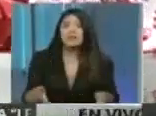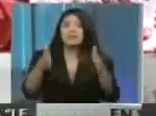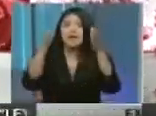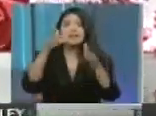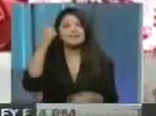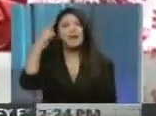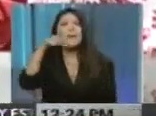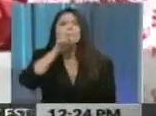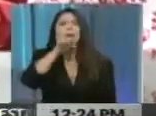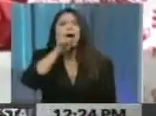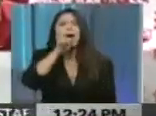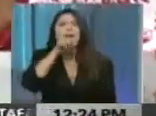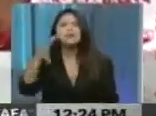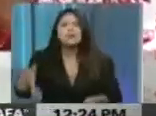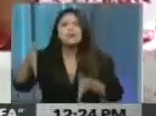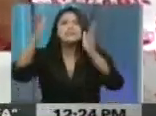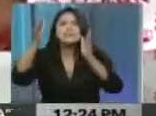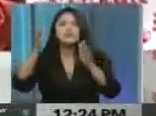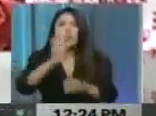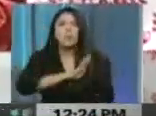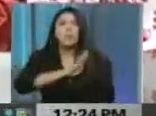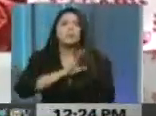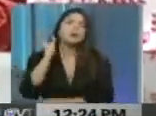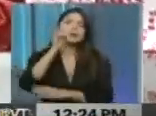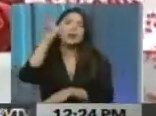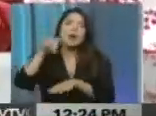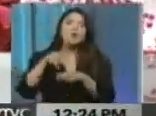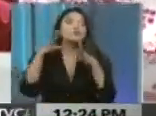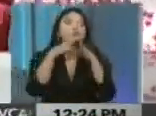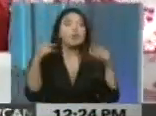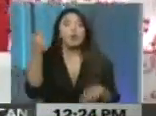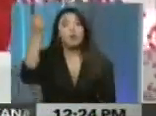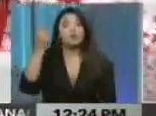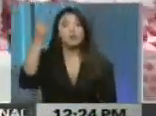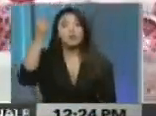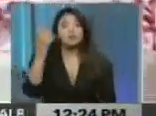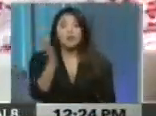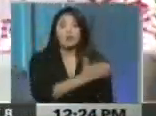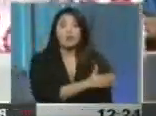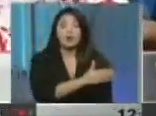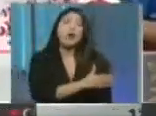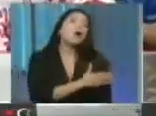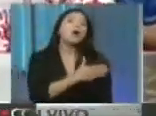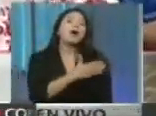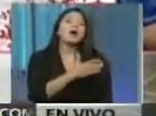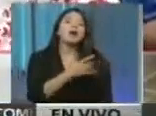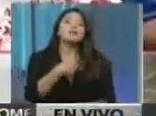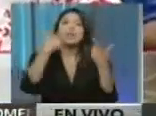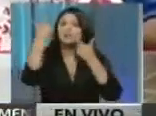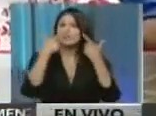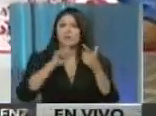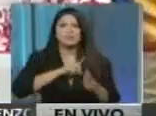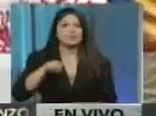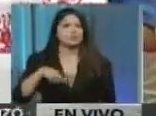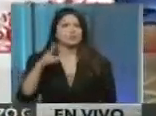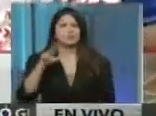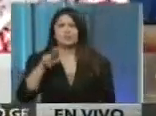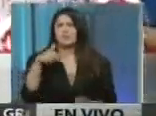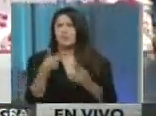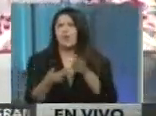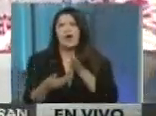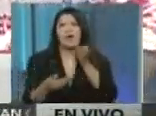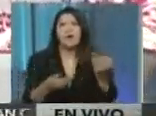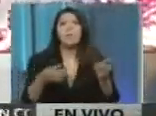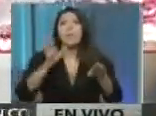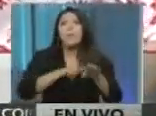Pajaritos, que es un edificio al que los diputados y diputadas del Bloque de la Patria casi no vamos, porque